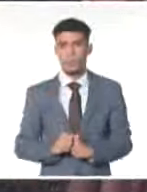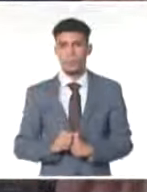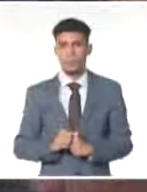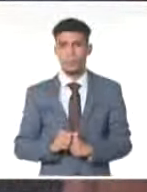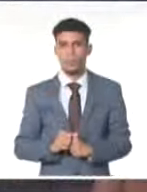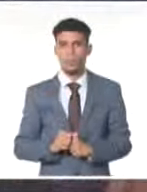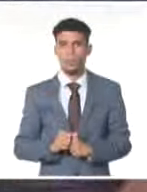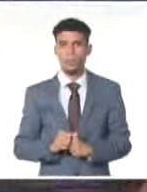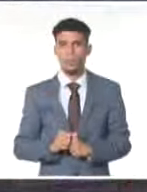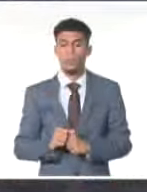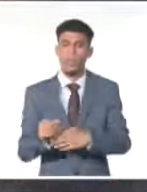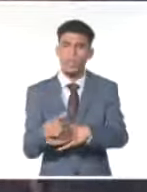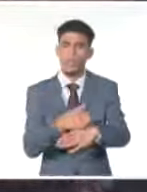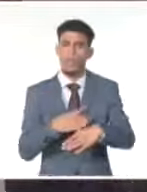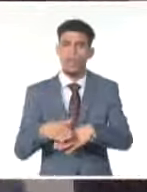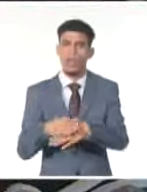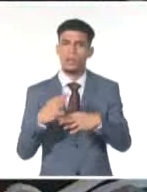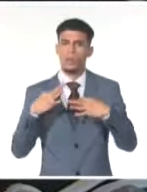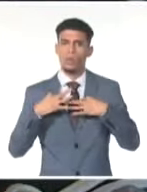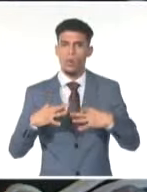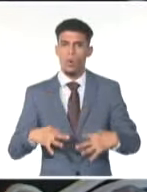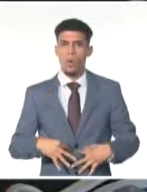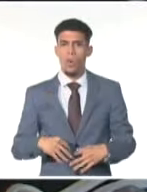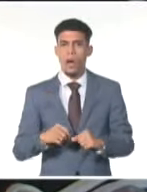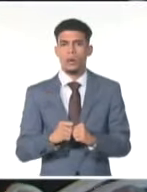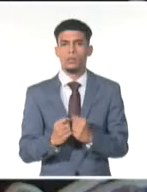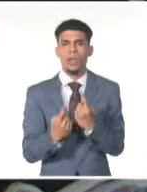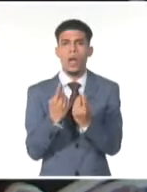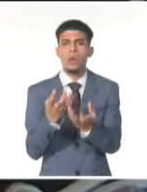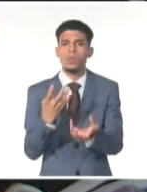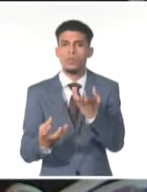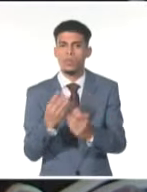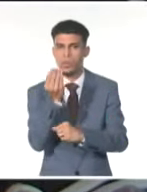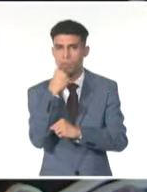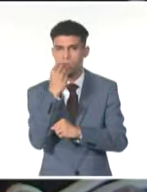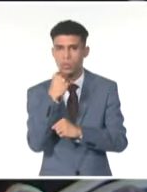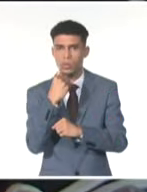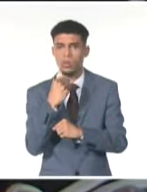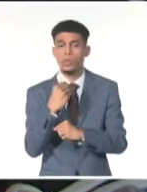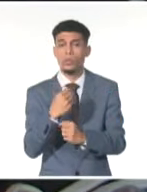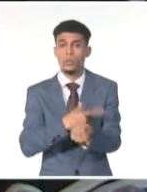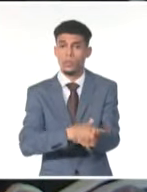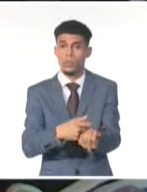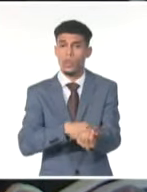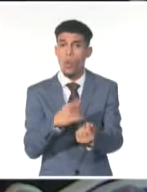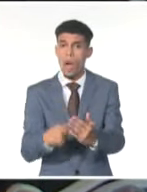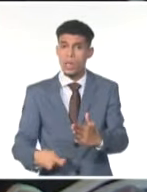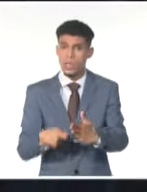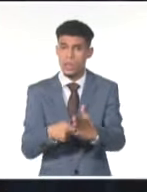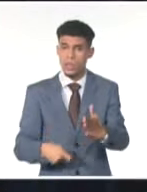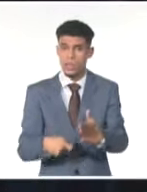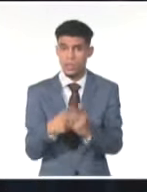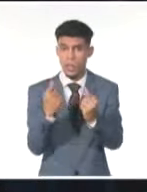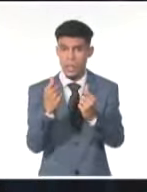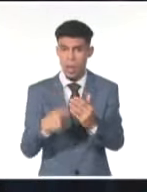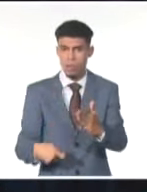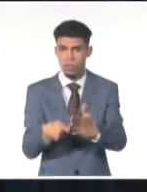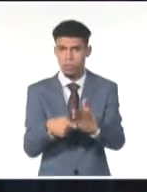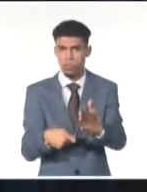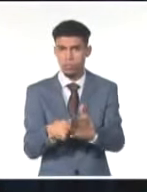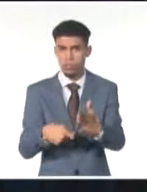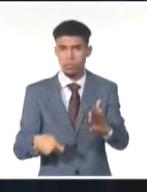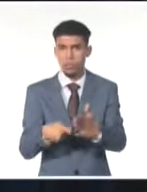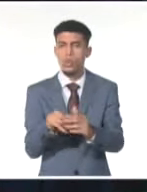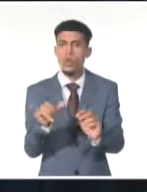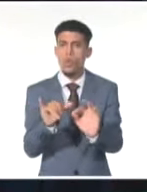Artículos de aseo, textiles, útiles de cocina, alimentos y donaciones monetarias en efectivo conforman el gesto solidario de